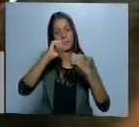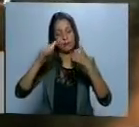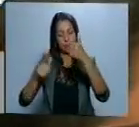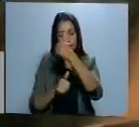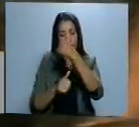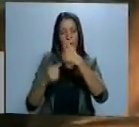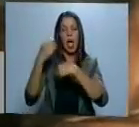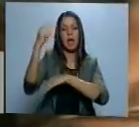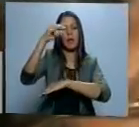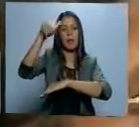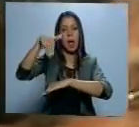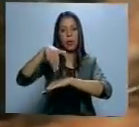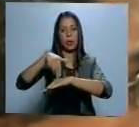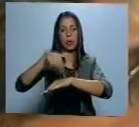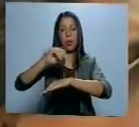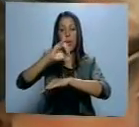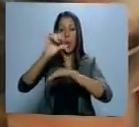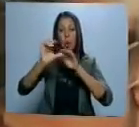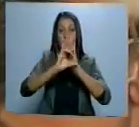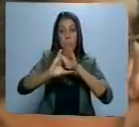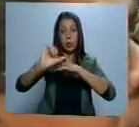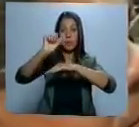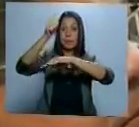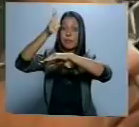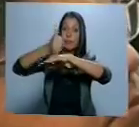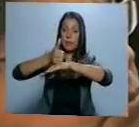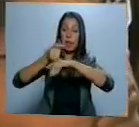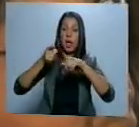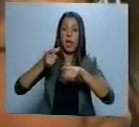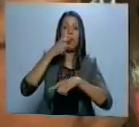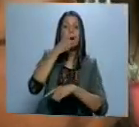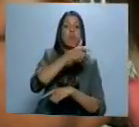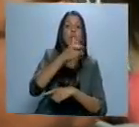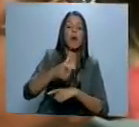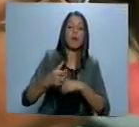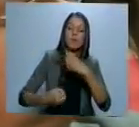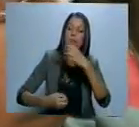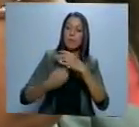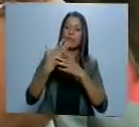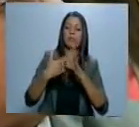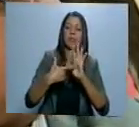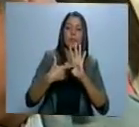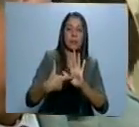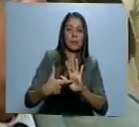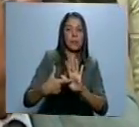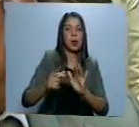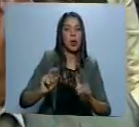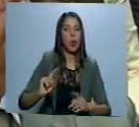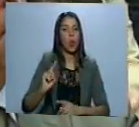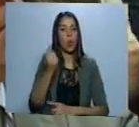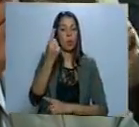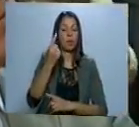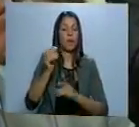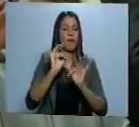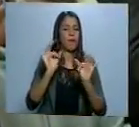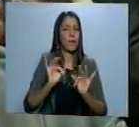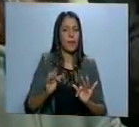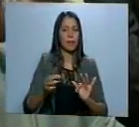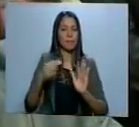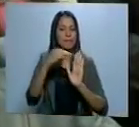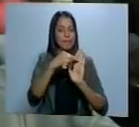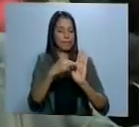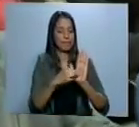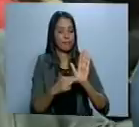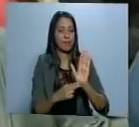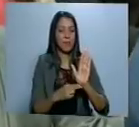Asamblea Nacional Constituyente como expresión del poder originario y fundacional del pueblo venezolano en los términos establecidos en